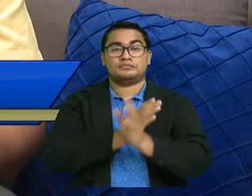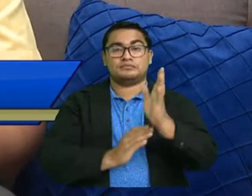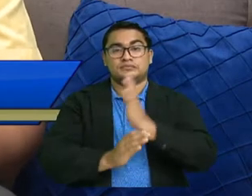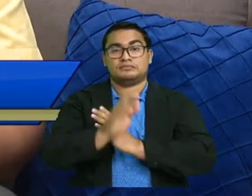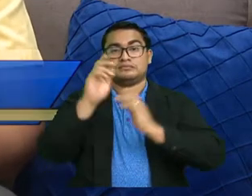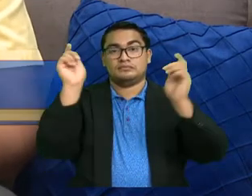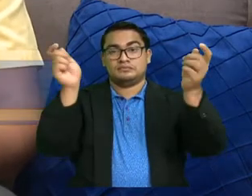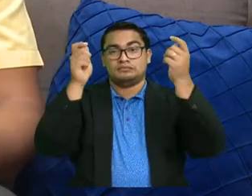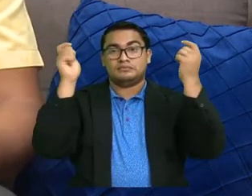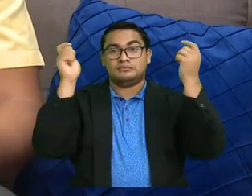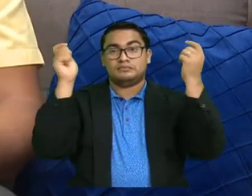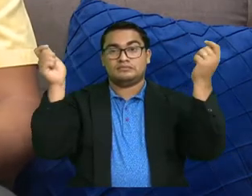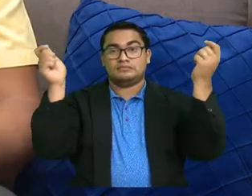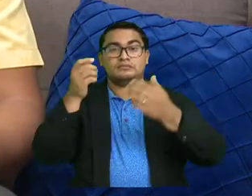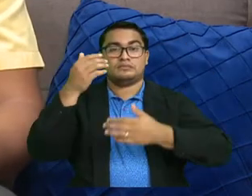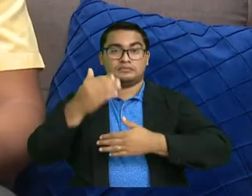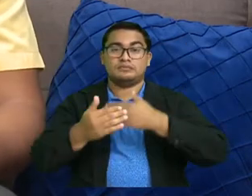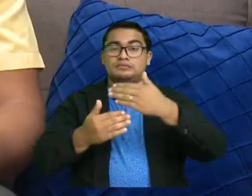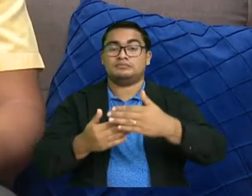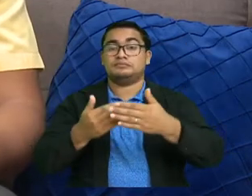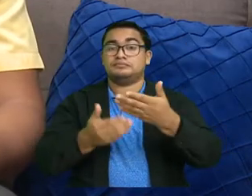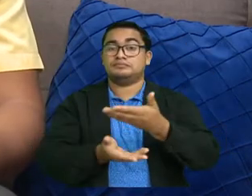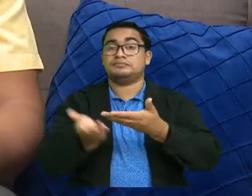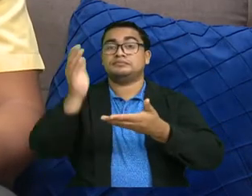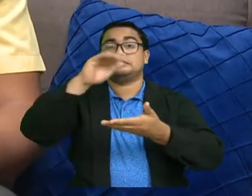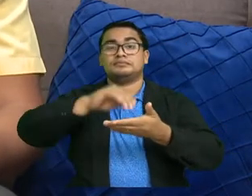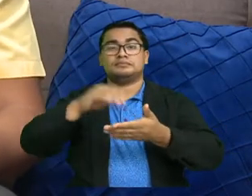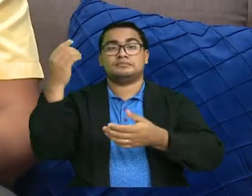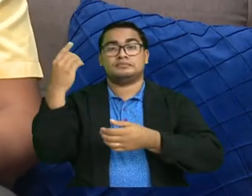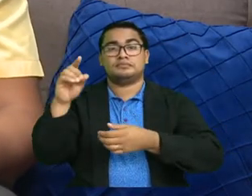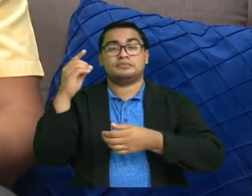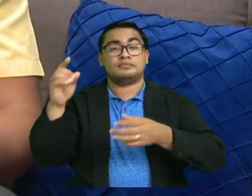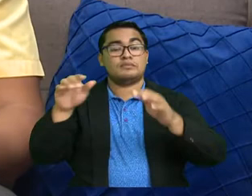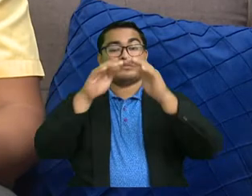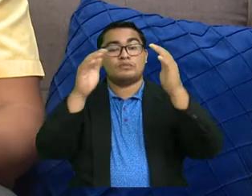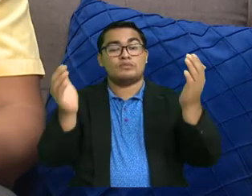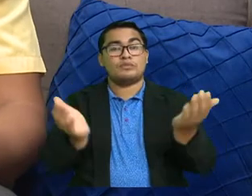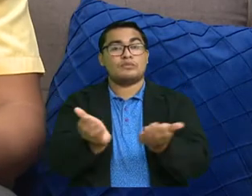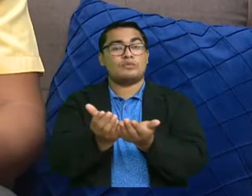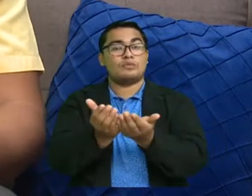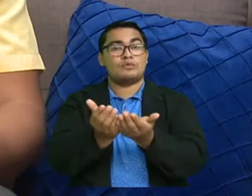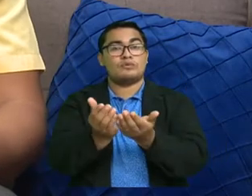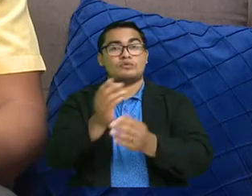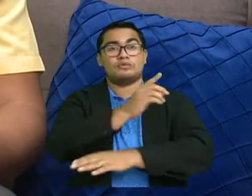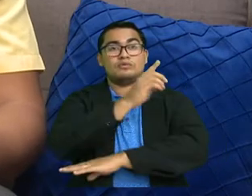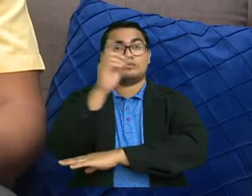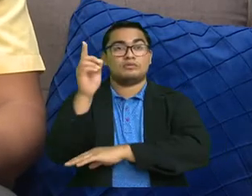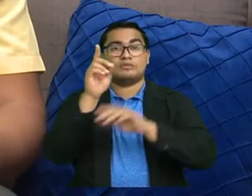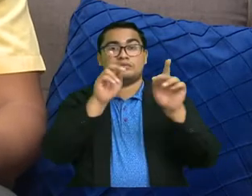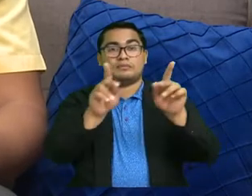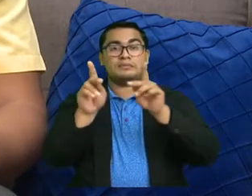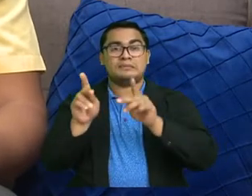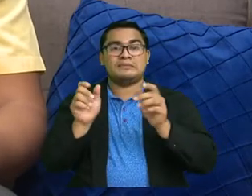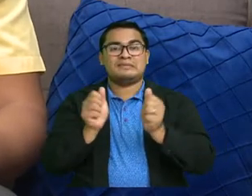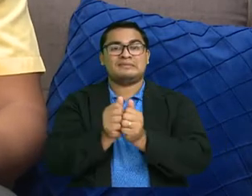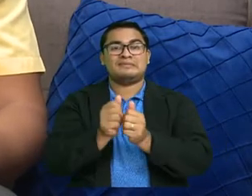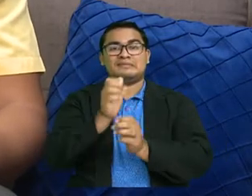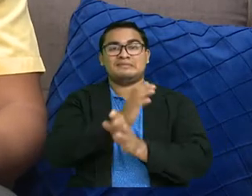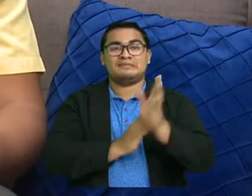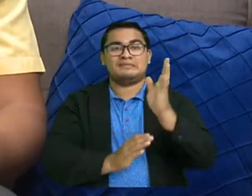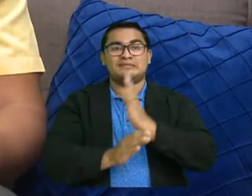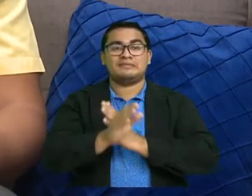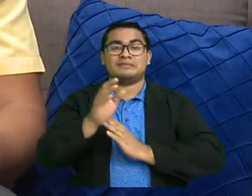este proceso de restitución de derechos, pero también conmemoran a nivel mundial el Día de las Personas con Discapacidad. Les vamos a dejar una